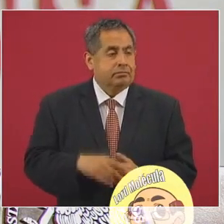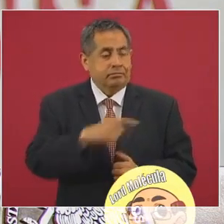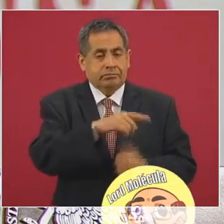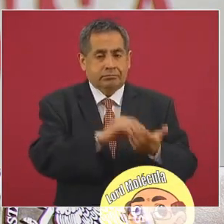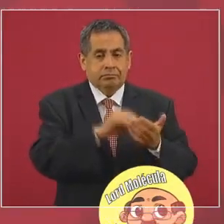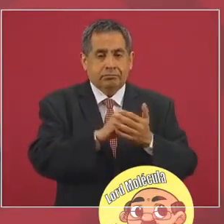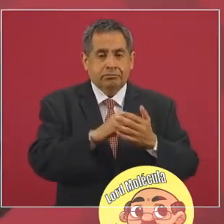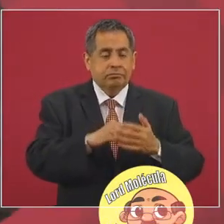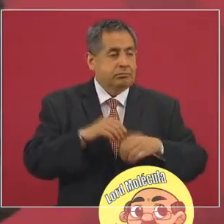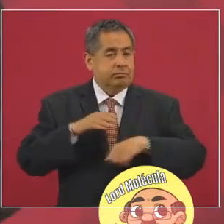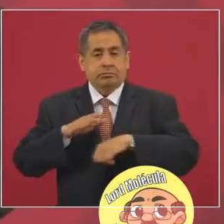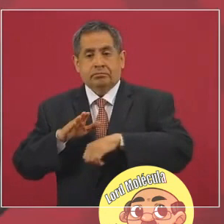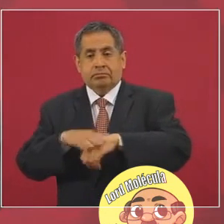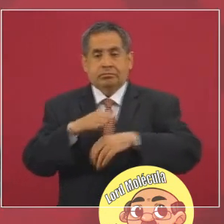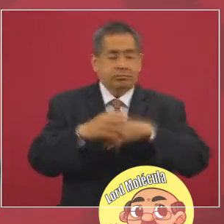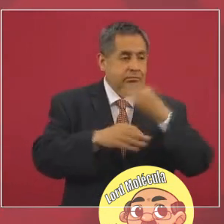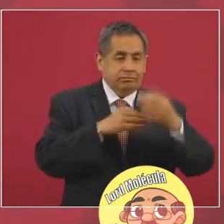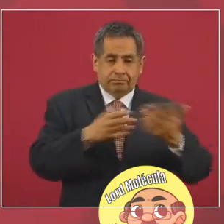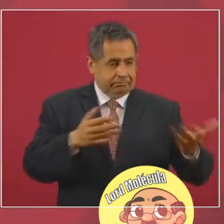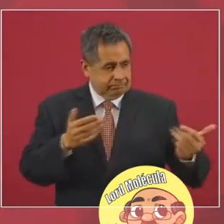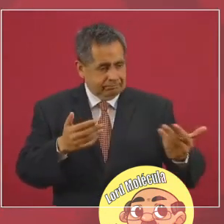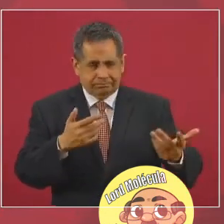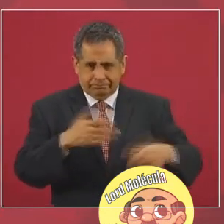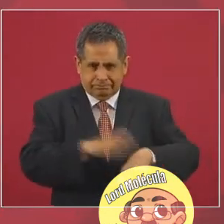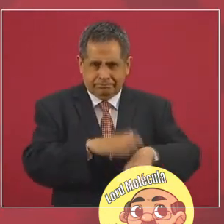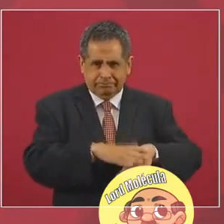convocatoria, el llamamiento, la invitación.